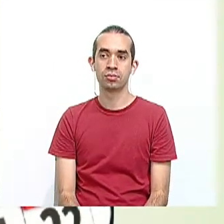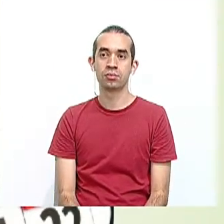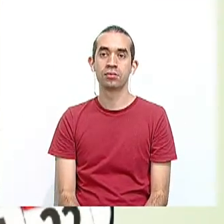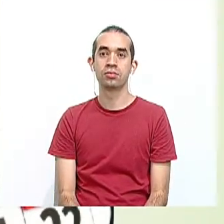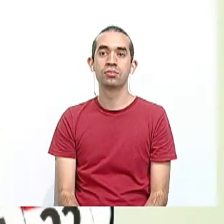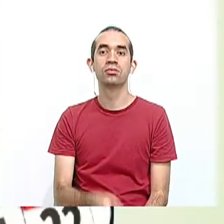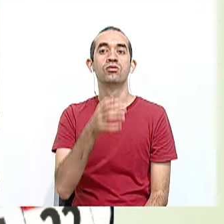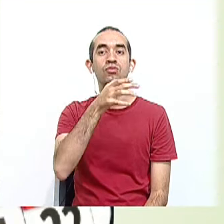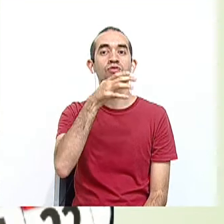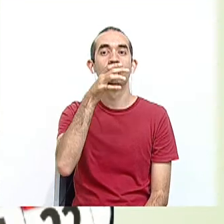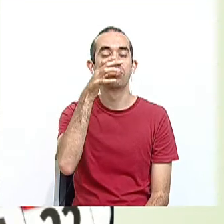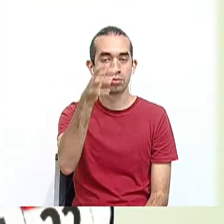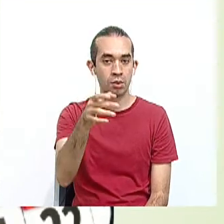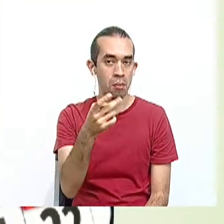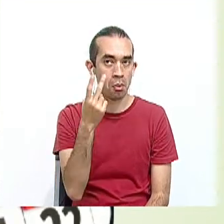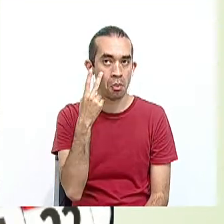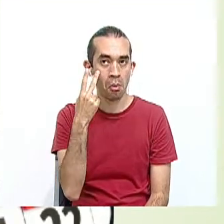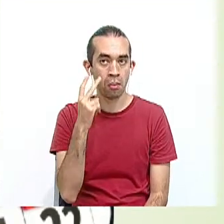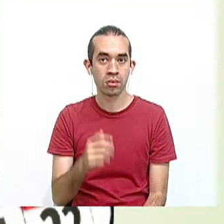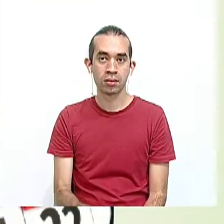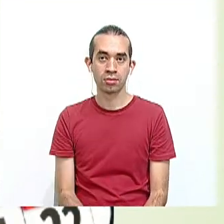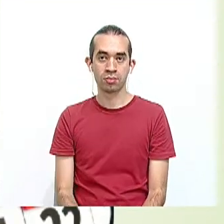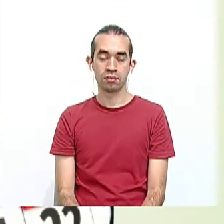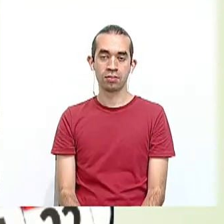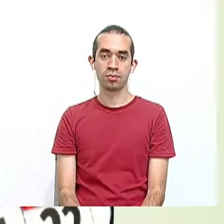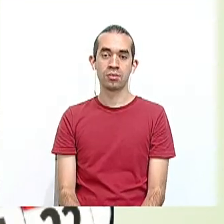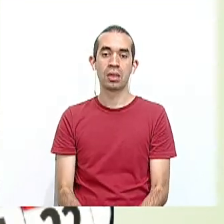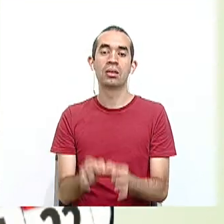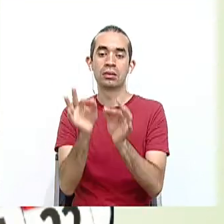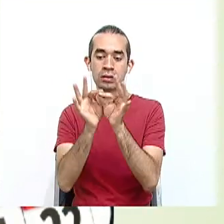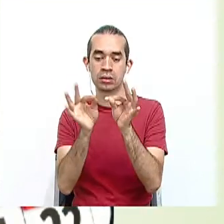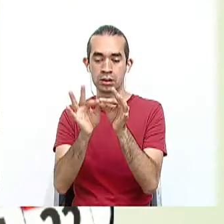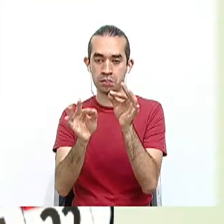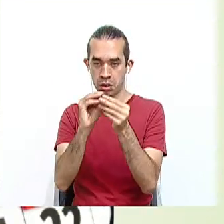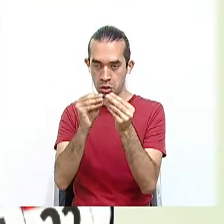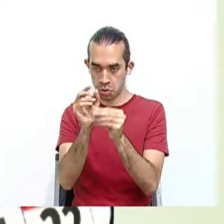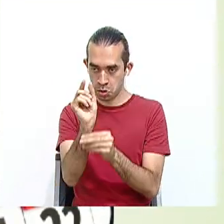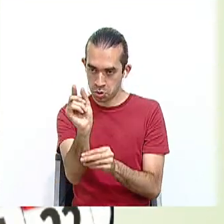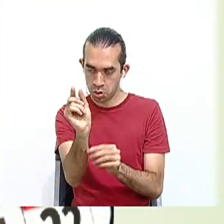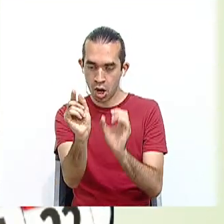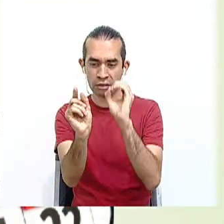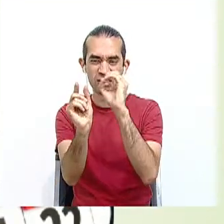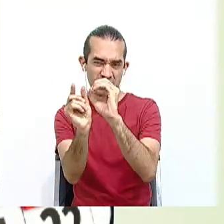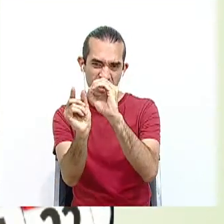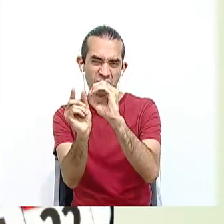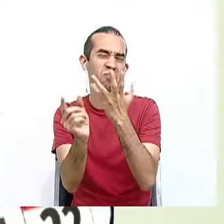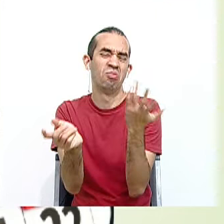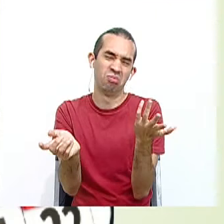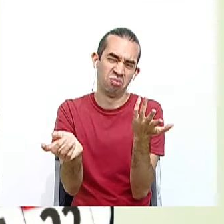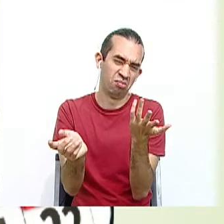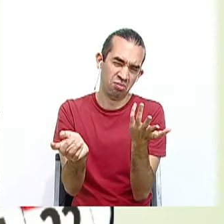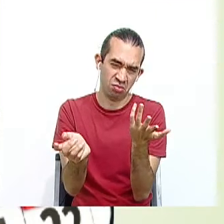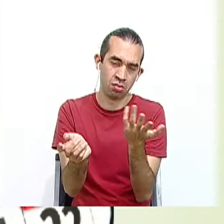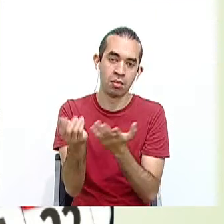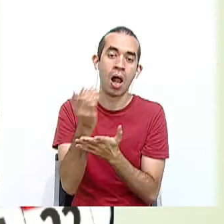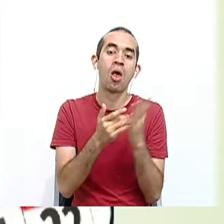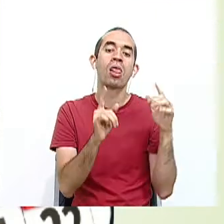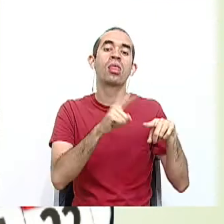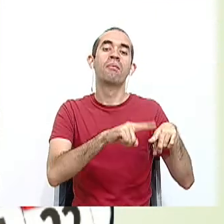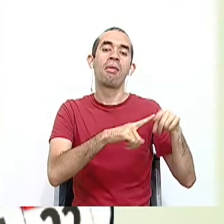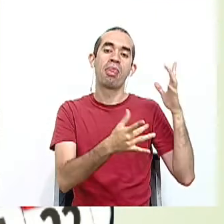Se recomienda no anteponer un 0 a la cifra, salvo que ello sea necesario por razones